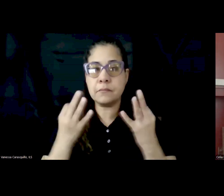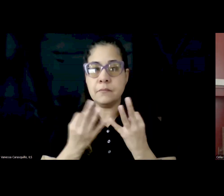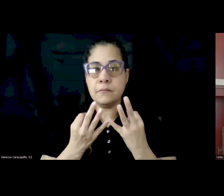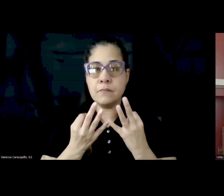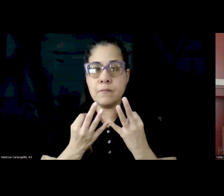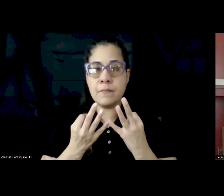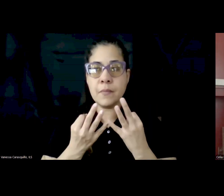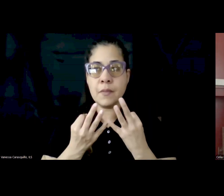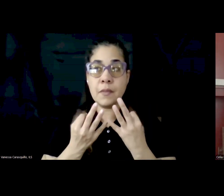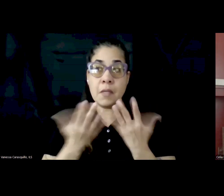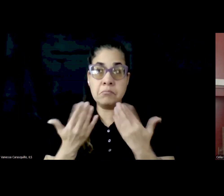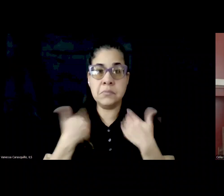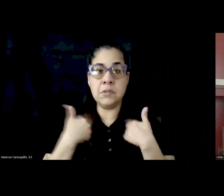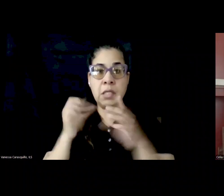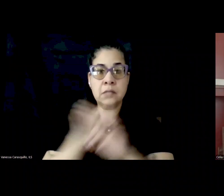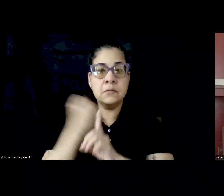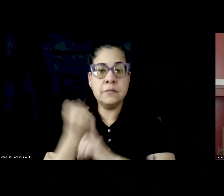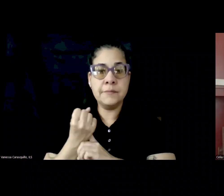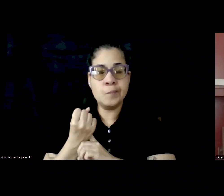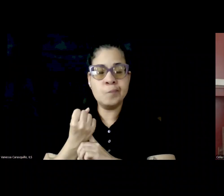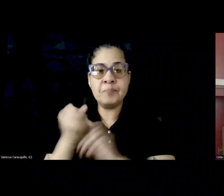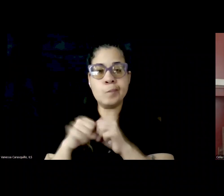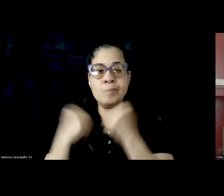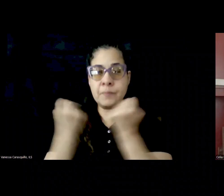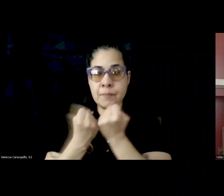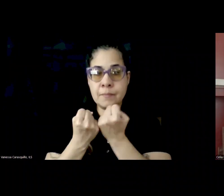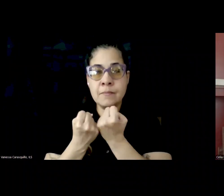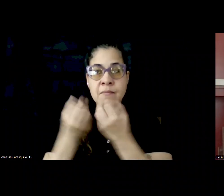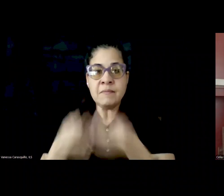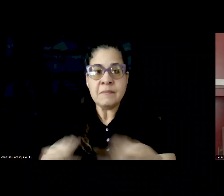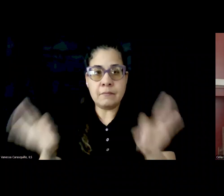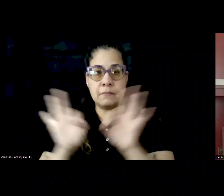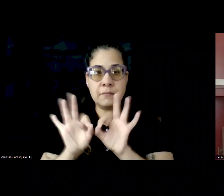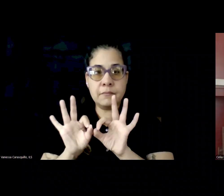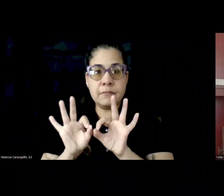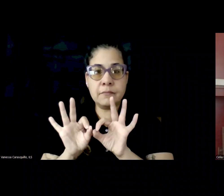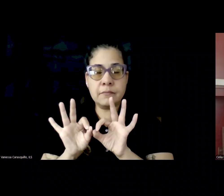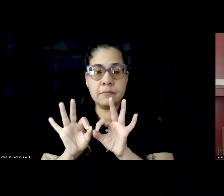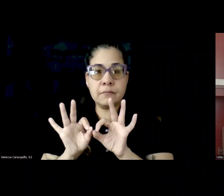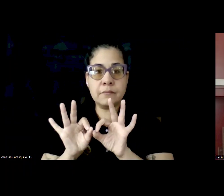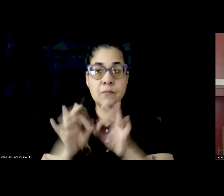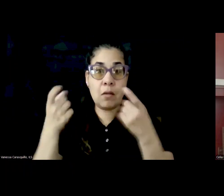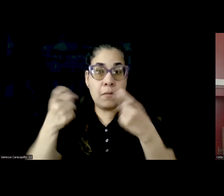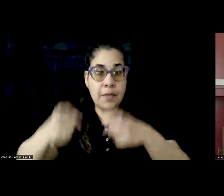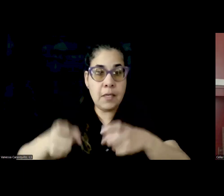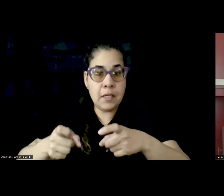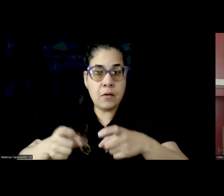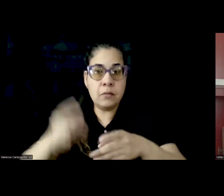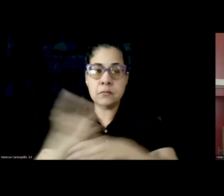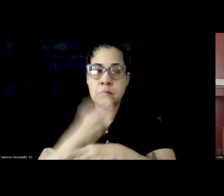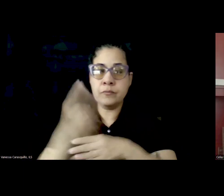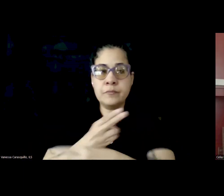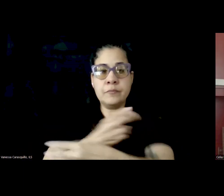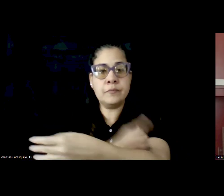unas situaciones sociales importantes o conductuales o de peligro, de uso de